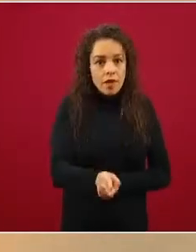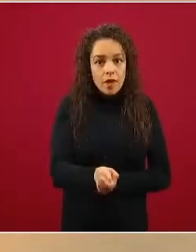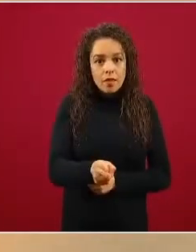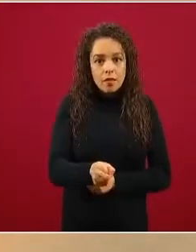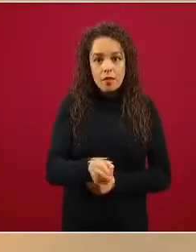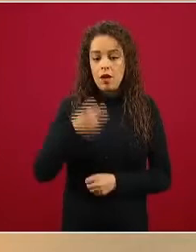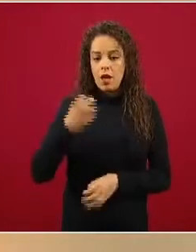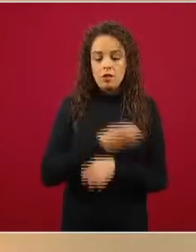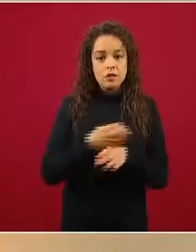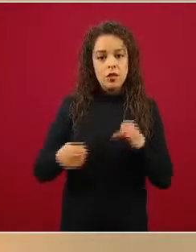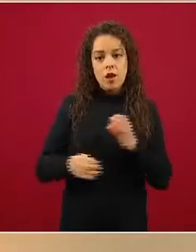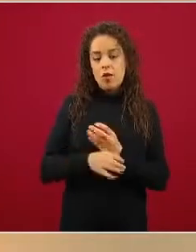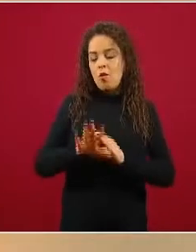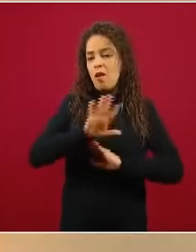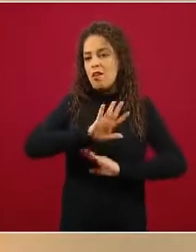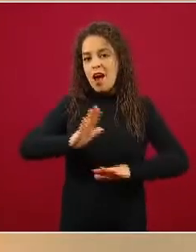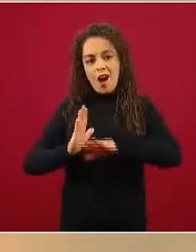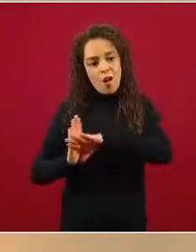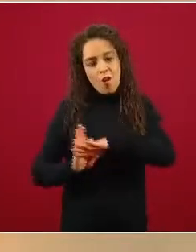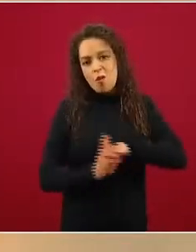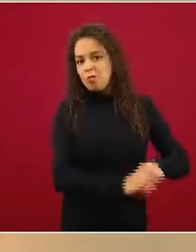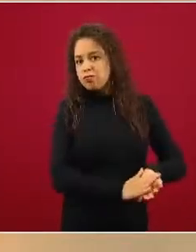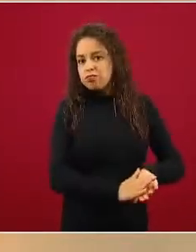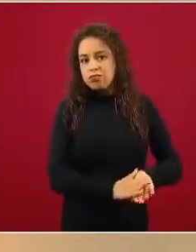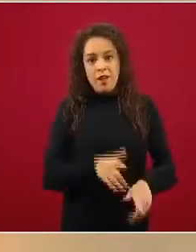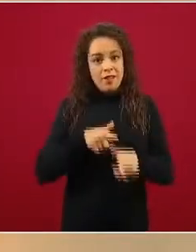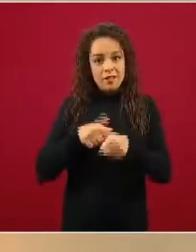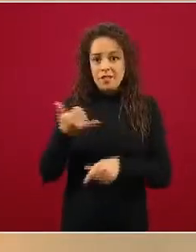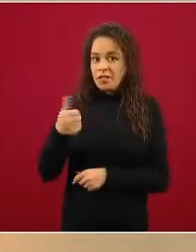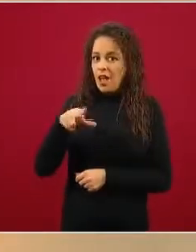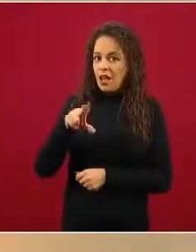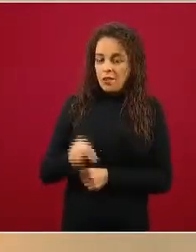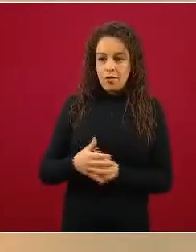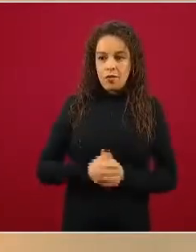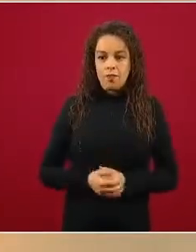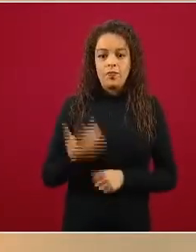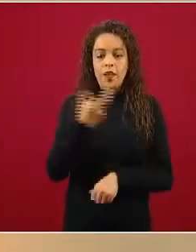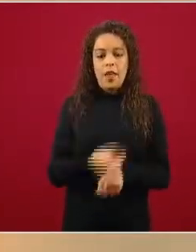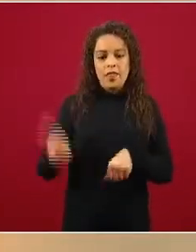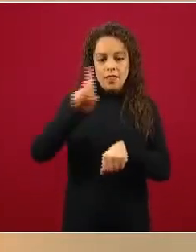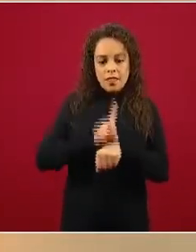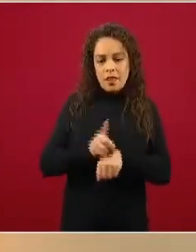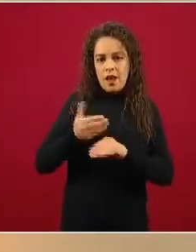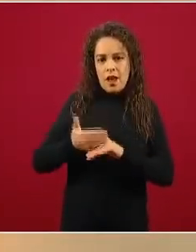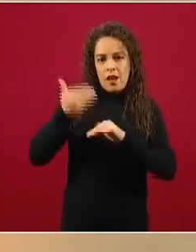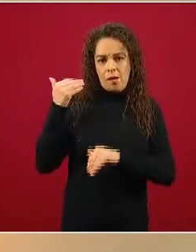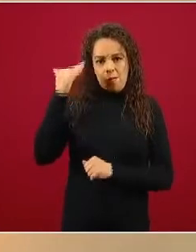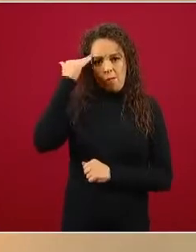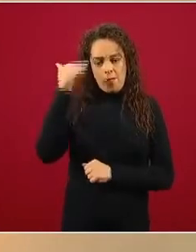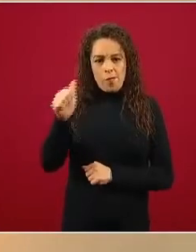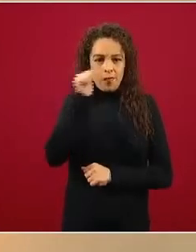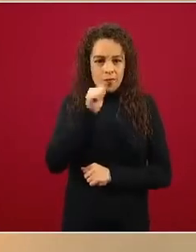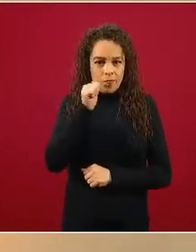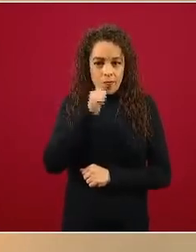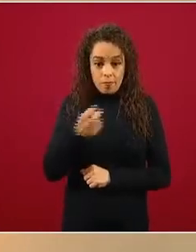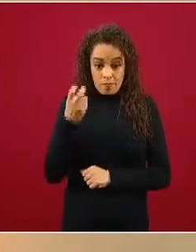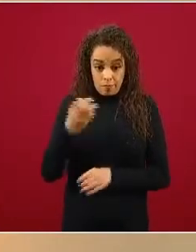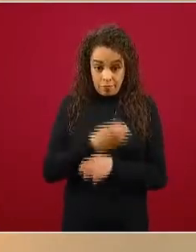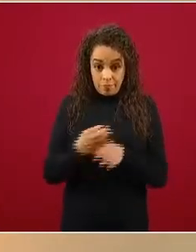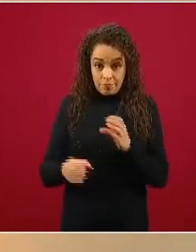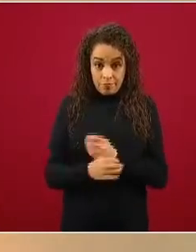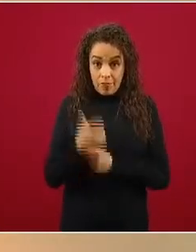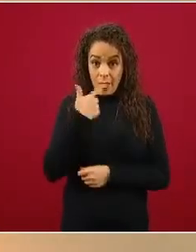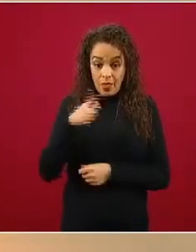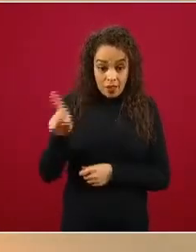debemos de olvidarnos y alguna vez recordaremos los días, la época en la que hacíamos una acción como esta, que